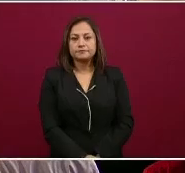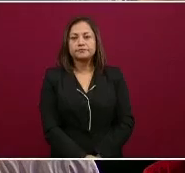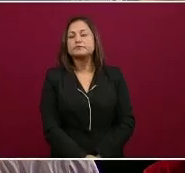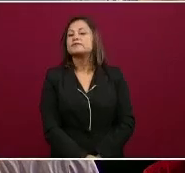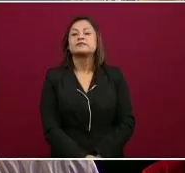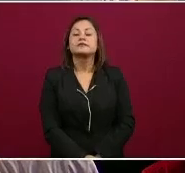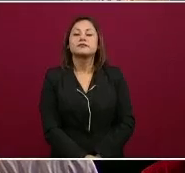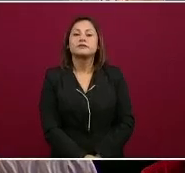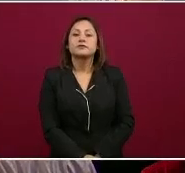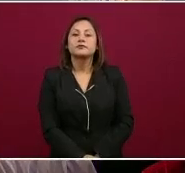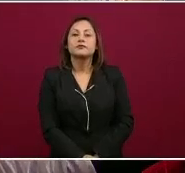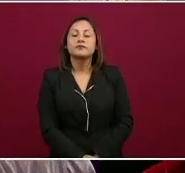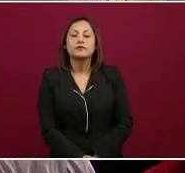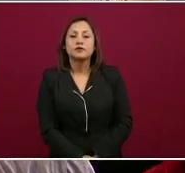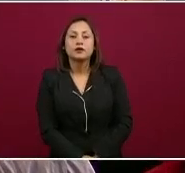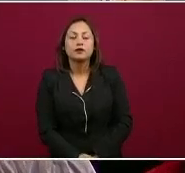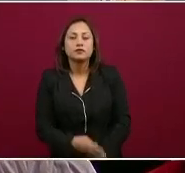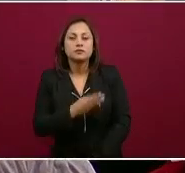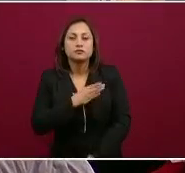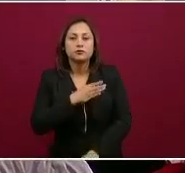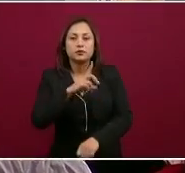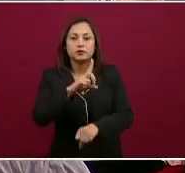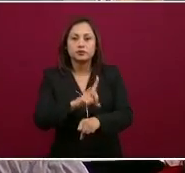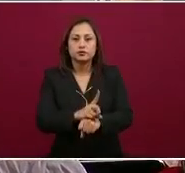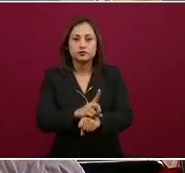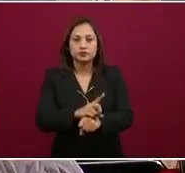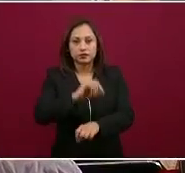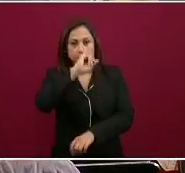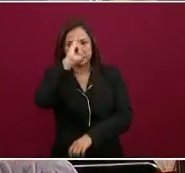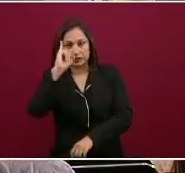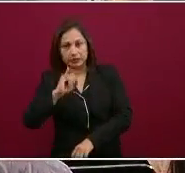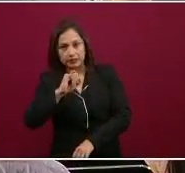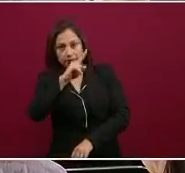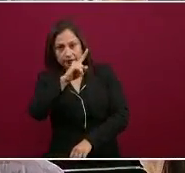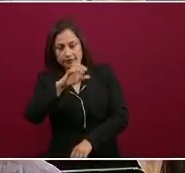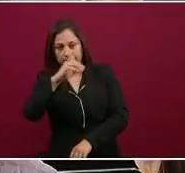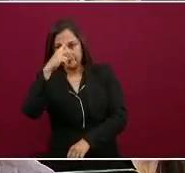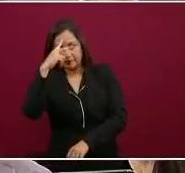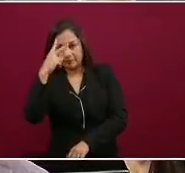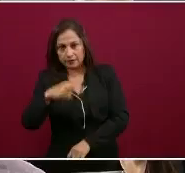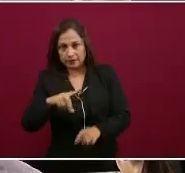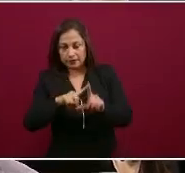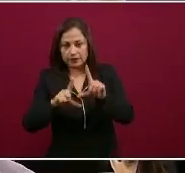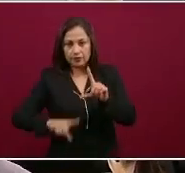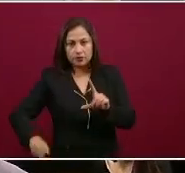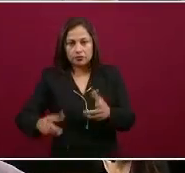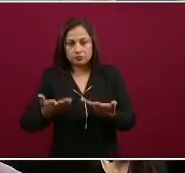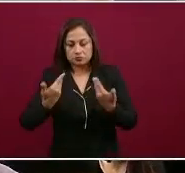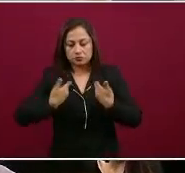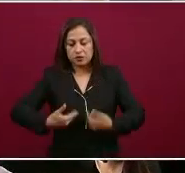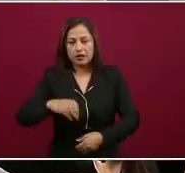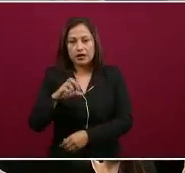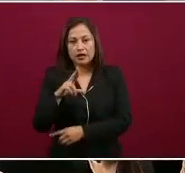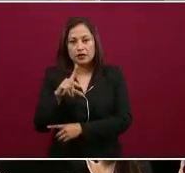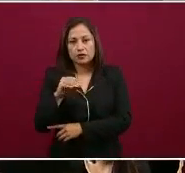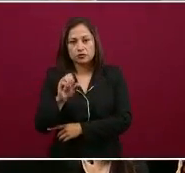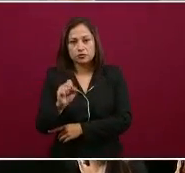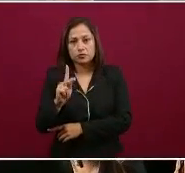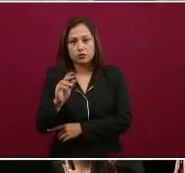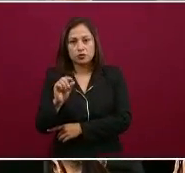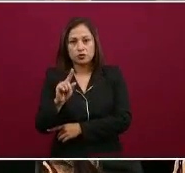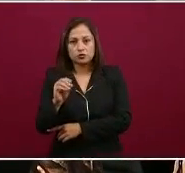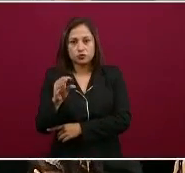Buenos días, buenos días, jefe del Estado mexicano, Carlos Pozos, reportero de Petróleo y